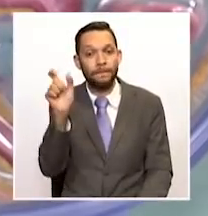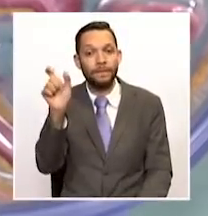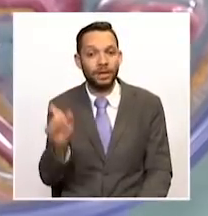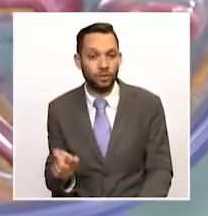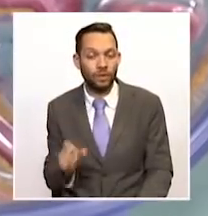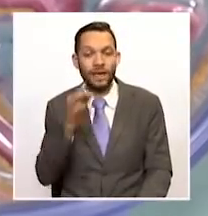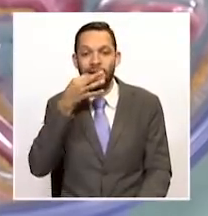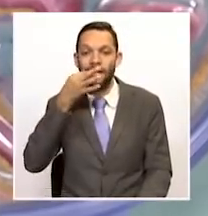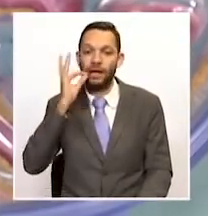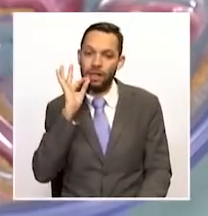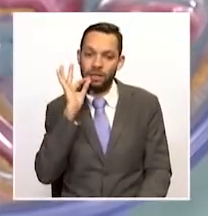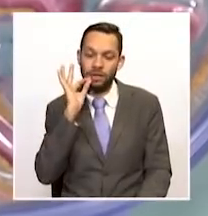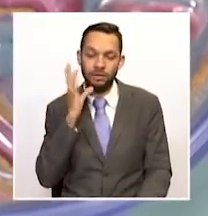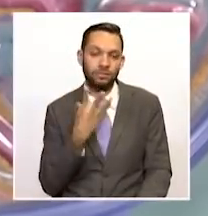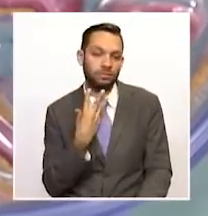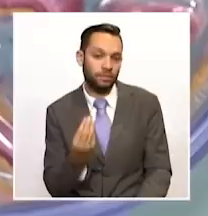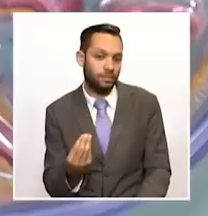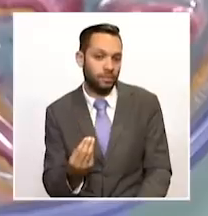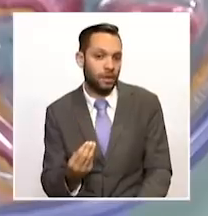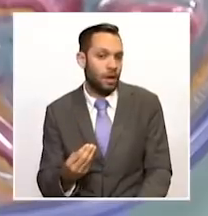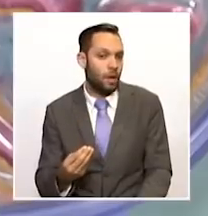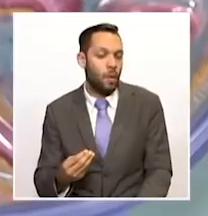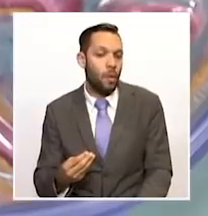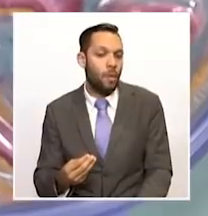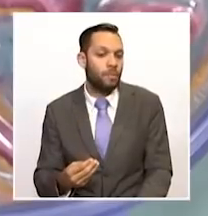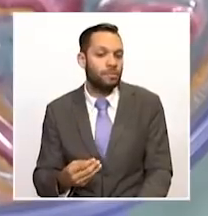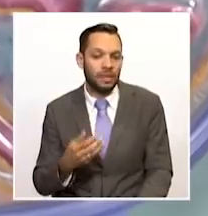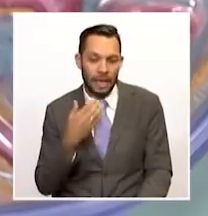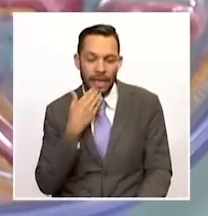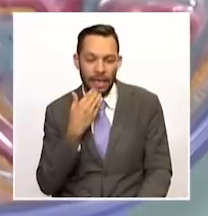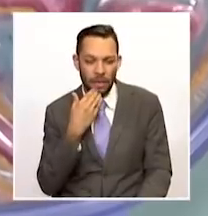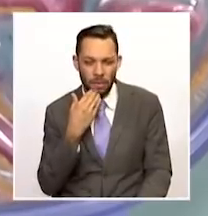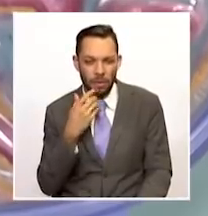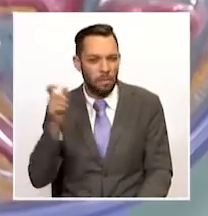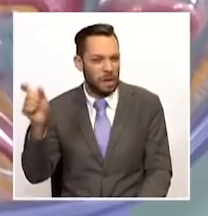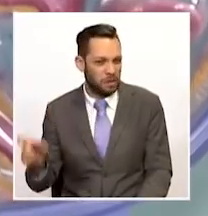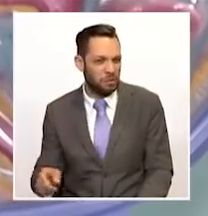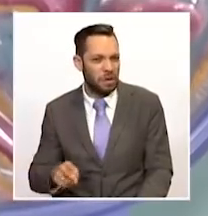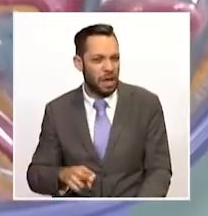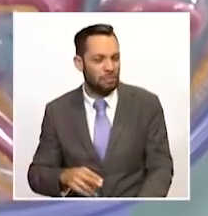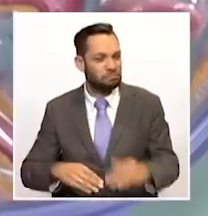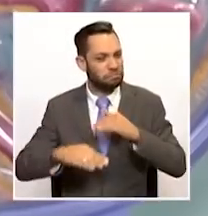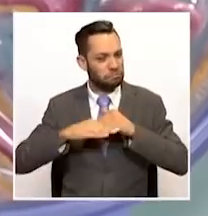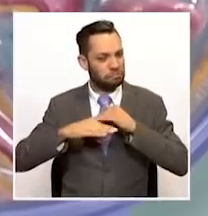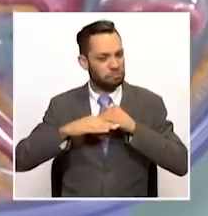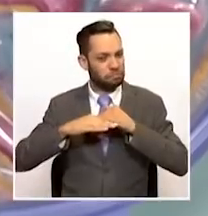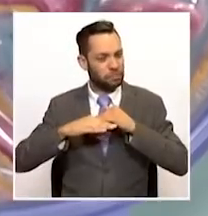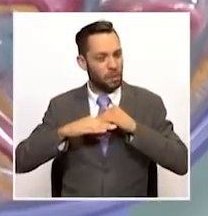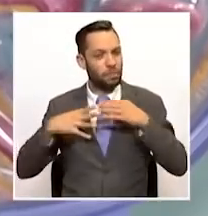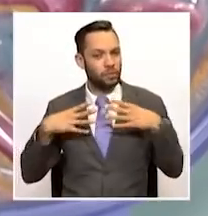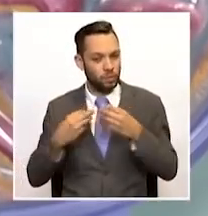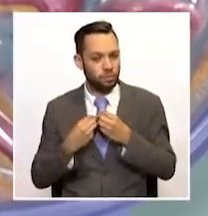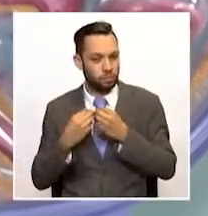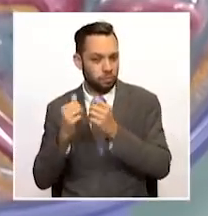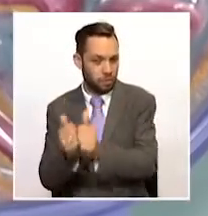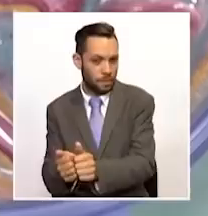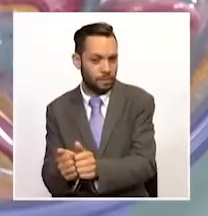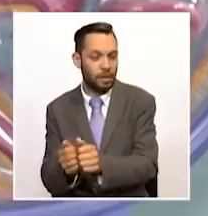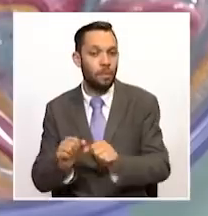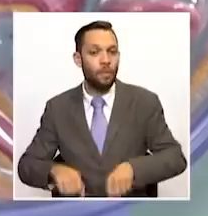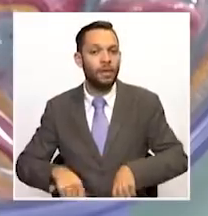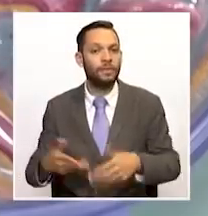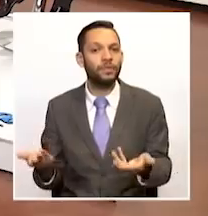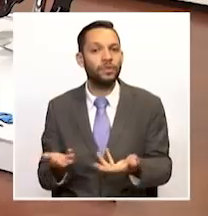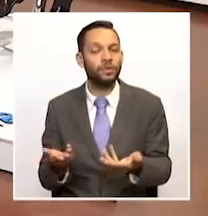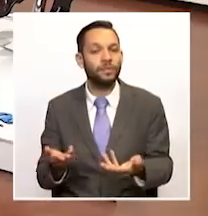pero pues con que puedan ir los que se encuentren más estables en este momento los que tengan más necesidad de asistir nosotros pues nos daríamos por bien servidos donde